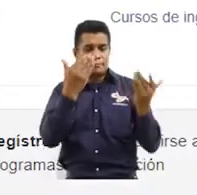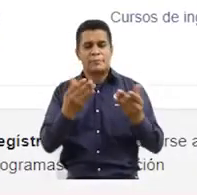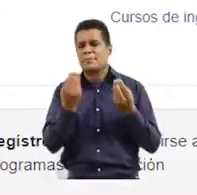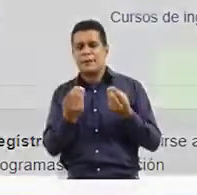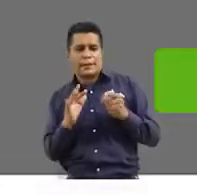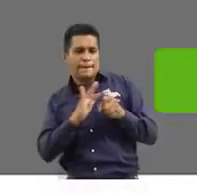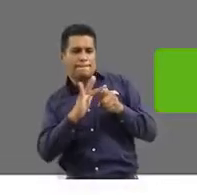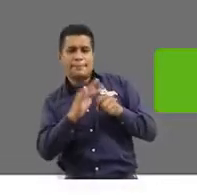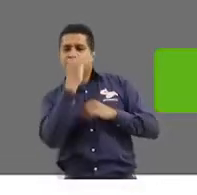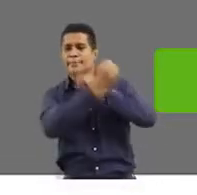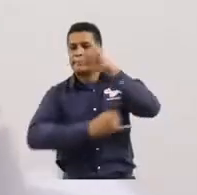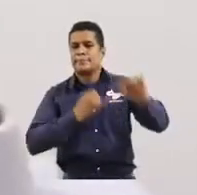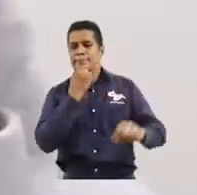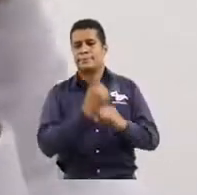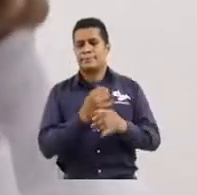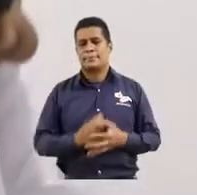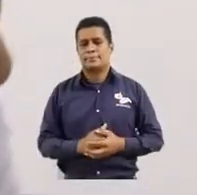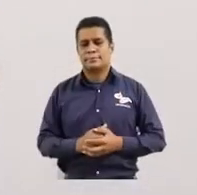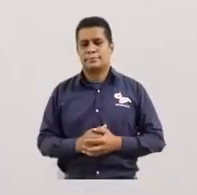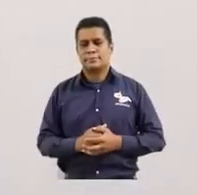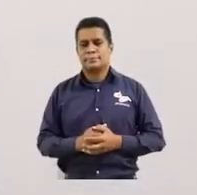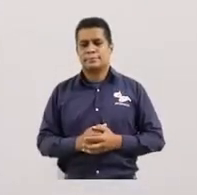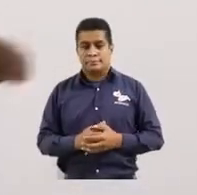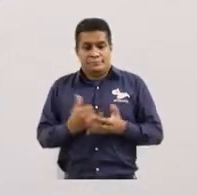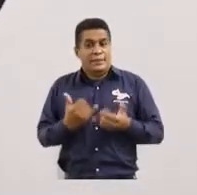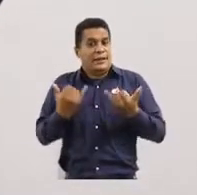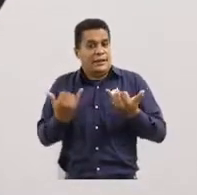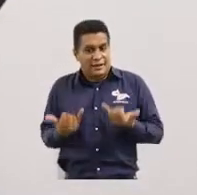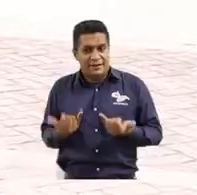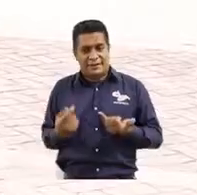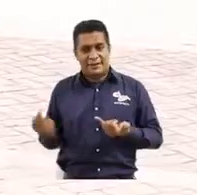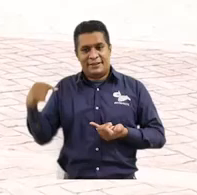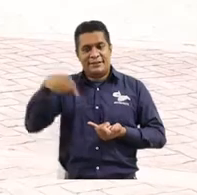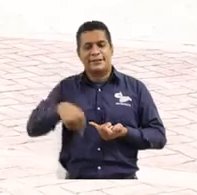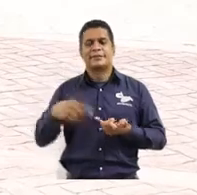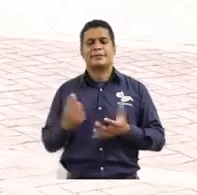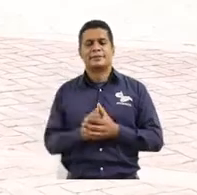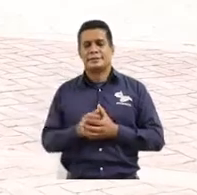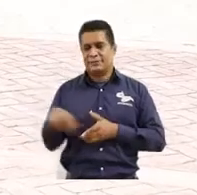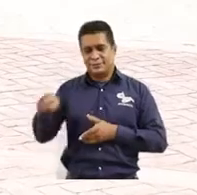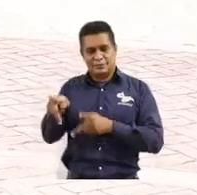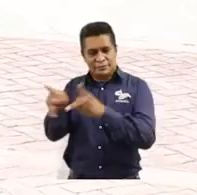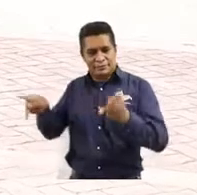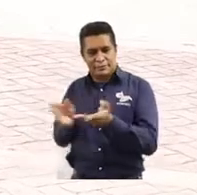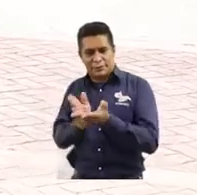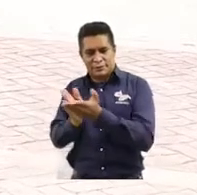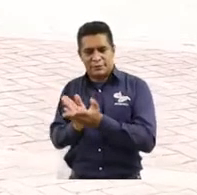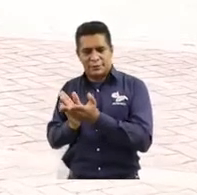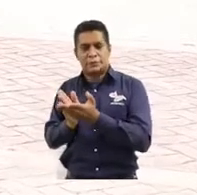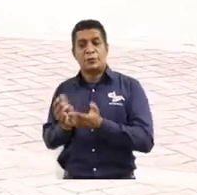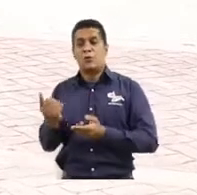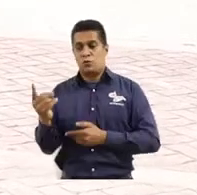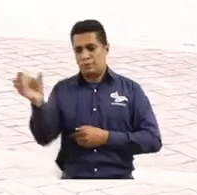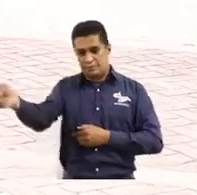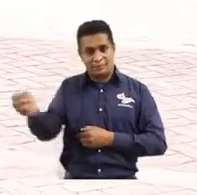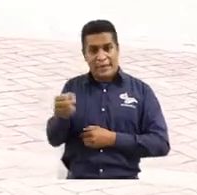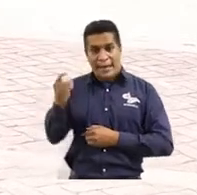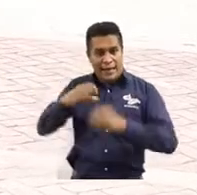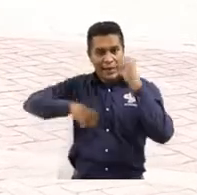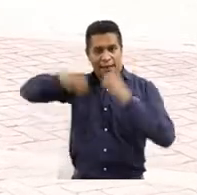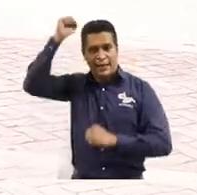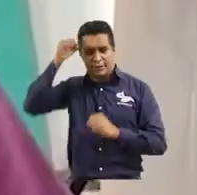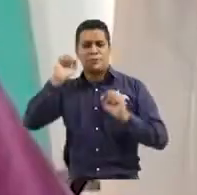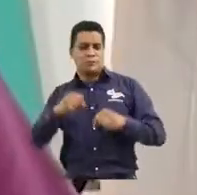una convocatoria para una pasantía internacional y pues aquí estamos hoy, que uno de los aprendices de titulado virtual pues se